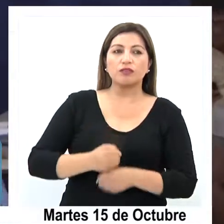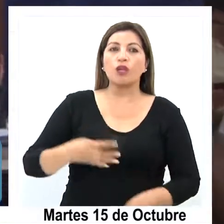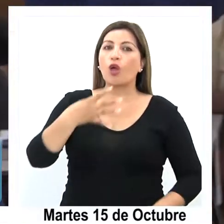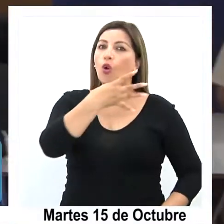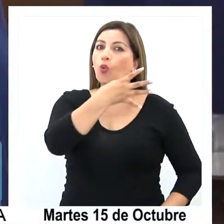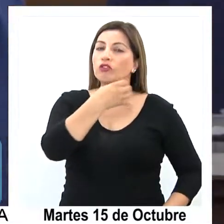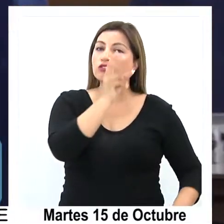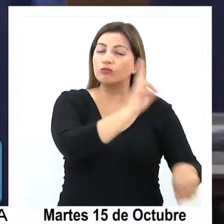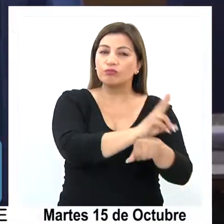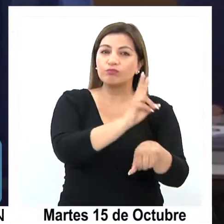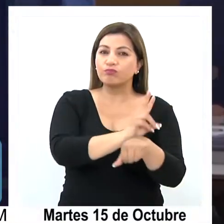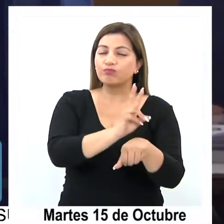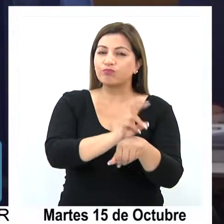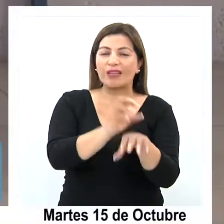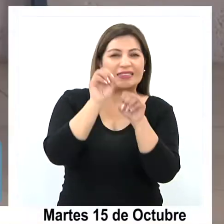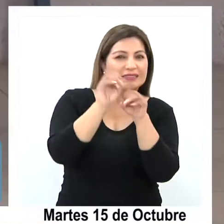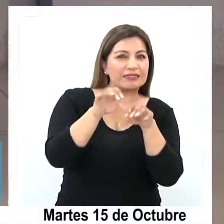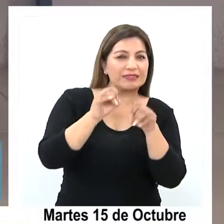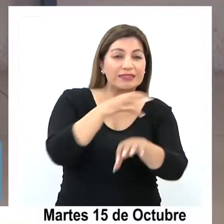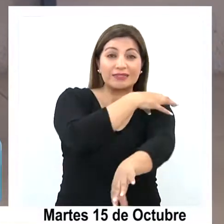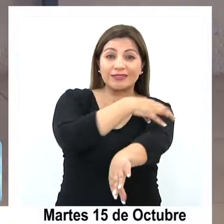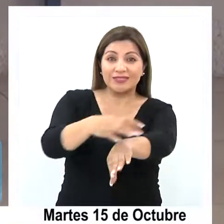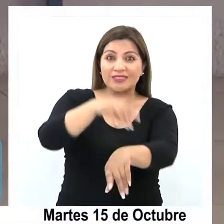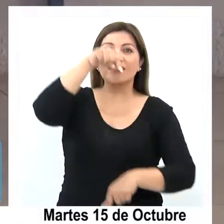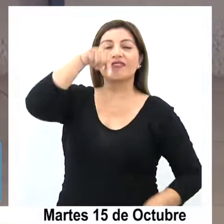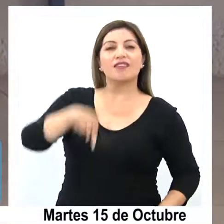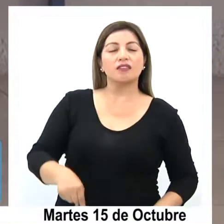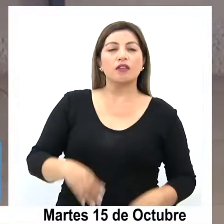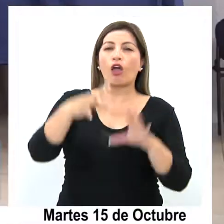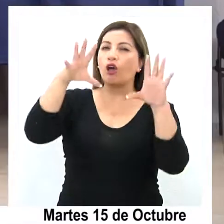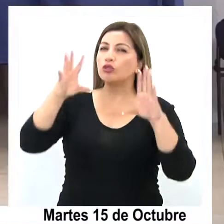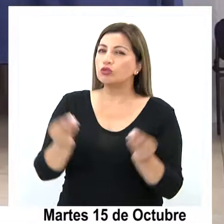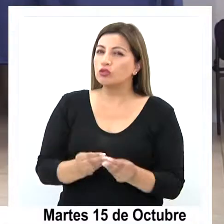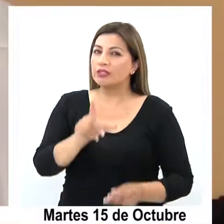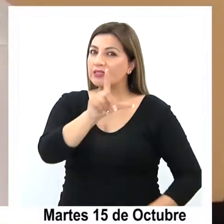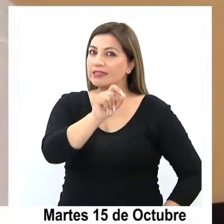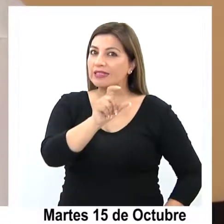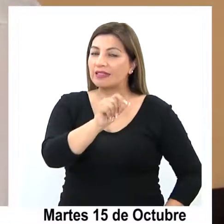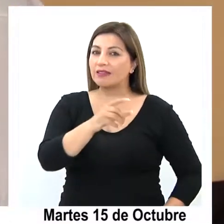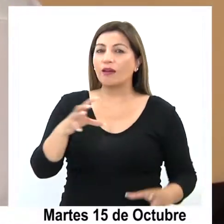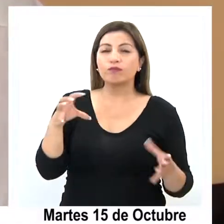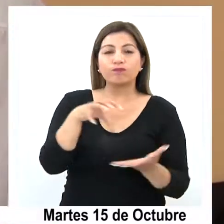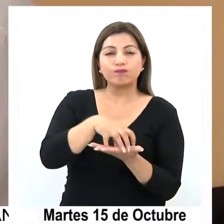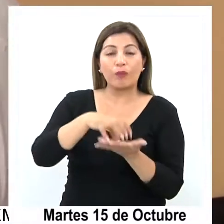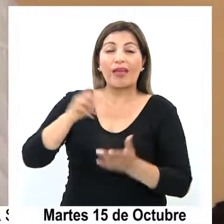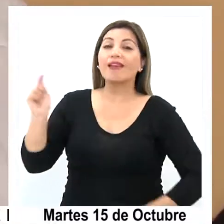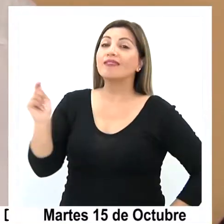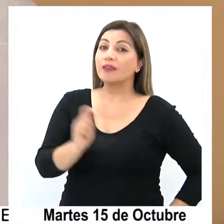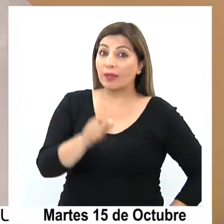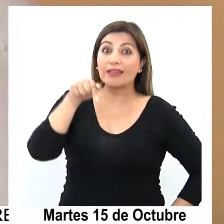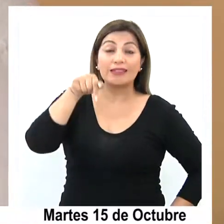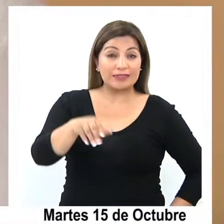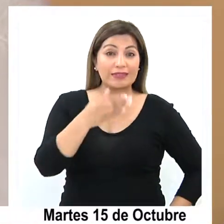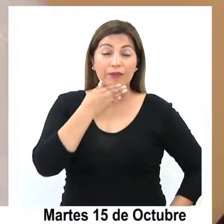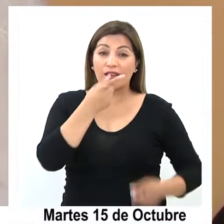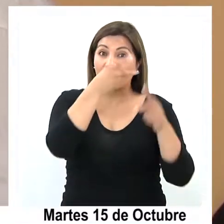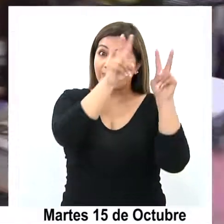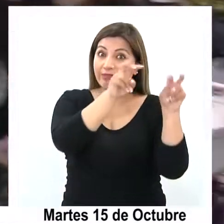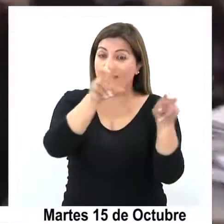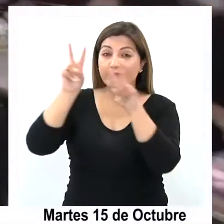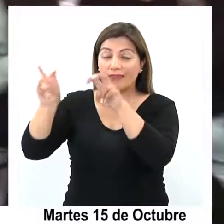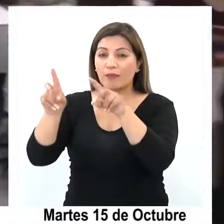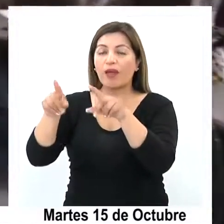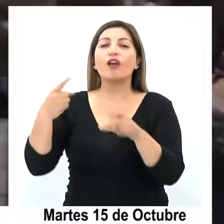400 docentes que se han capacitado a nivel nacional, un total de 70 son de Tarapacá. Sobre este y otros temas